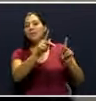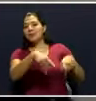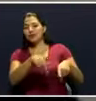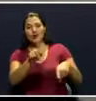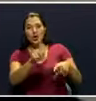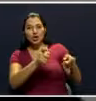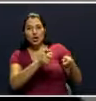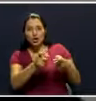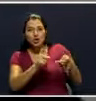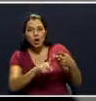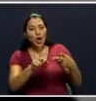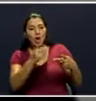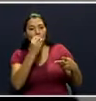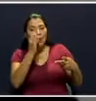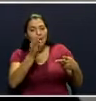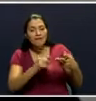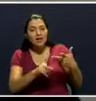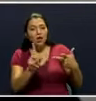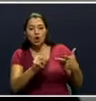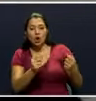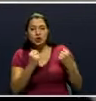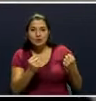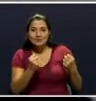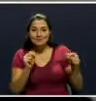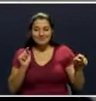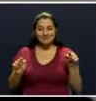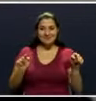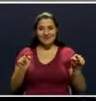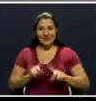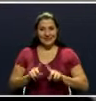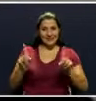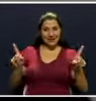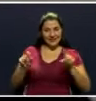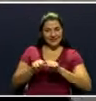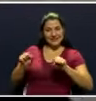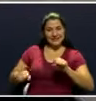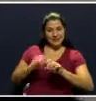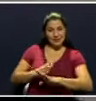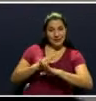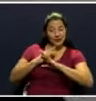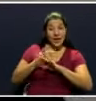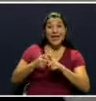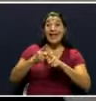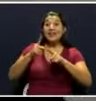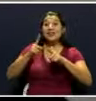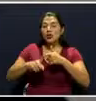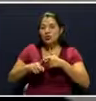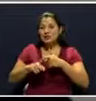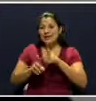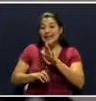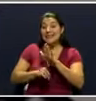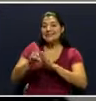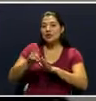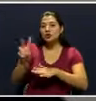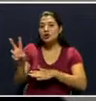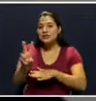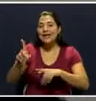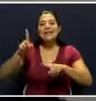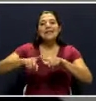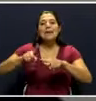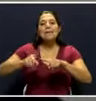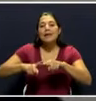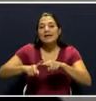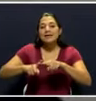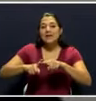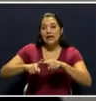completamente descompensada y en otras condiciones. Entonces, la transmisibilidad del virus depende del grupo de